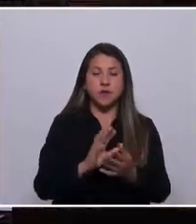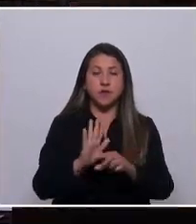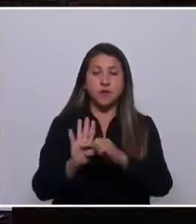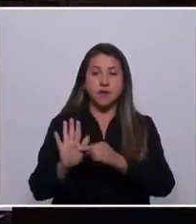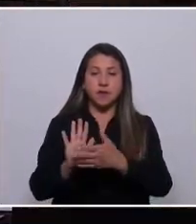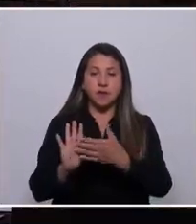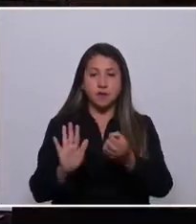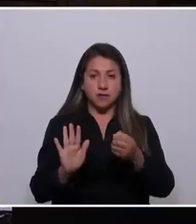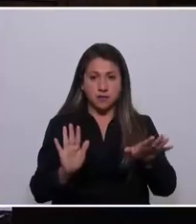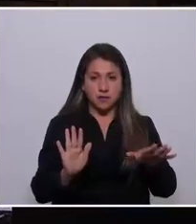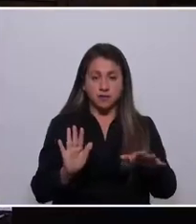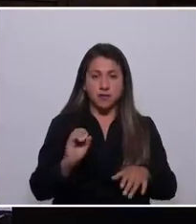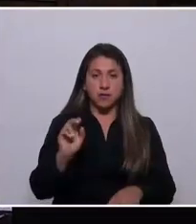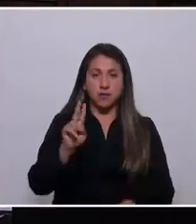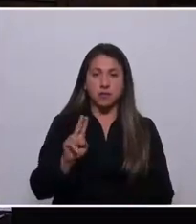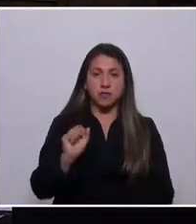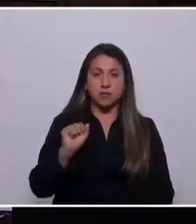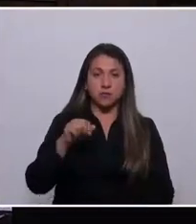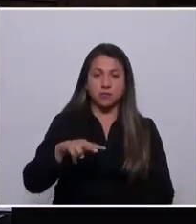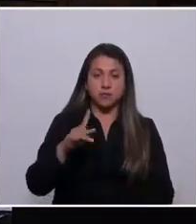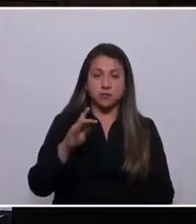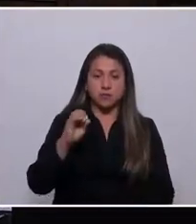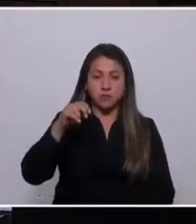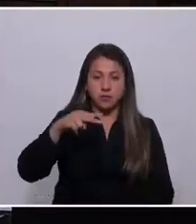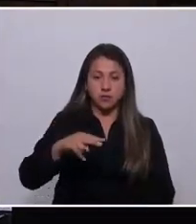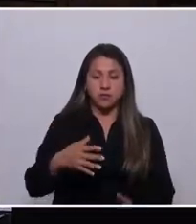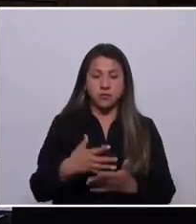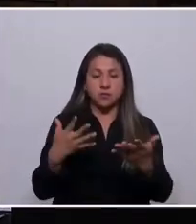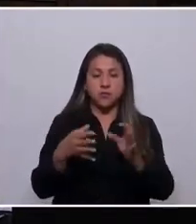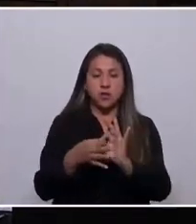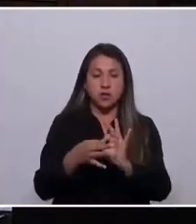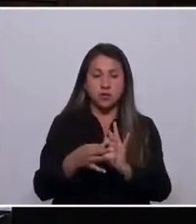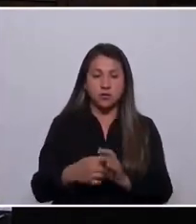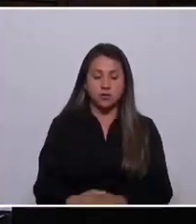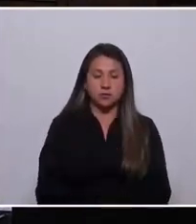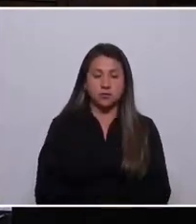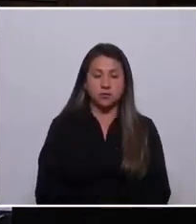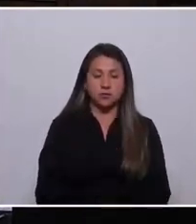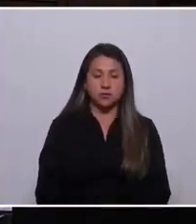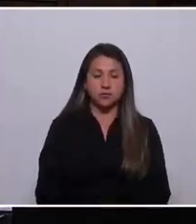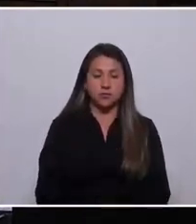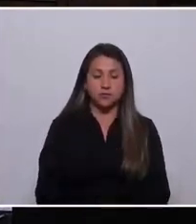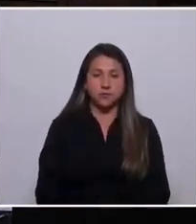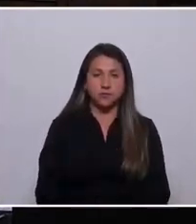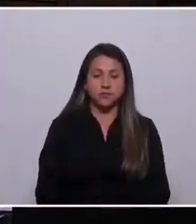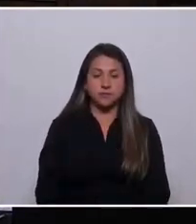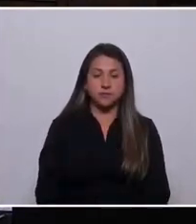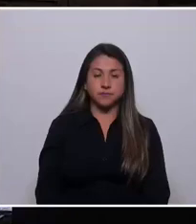señora Sandón. Muchas gracias.